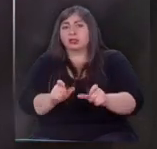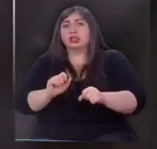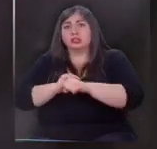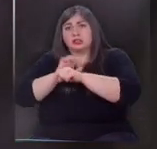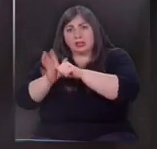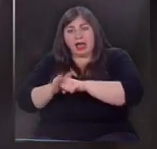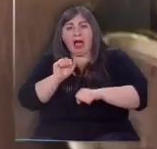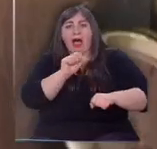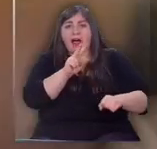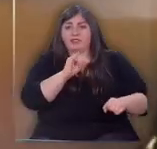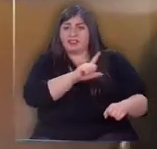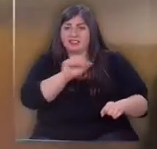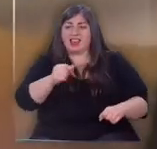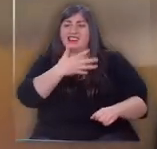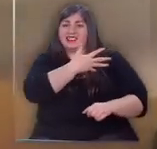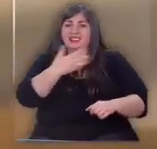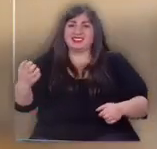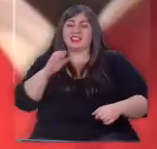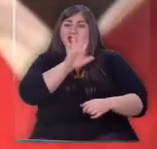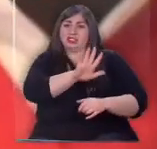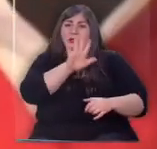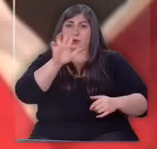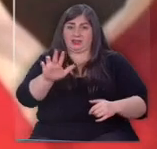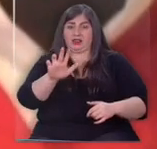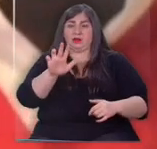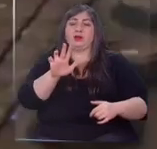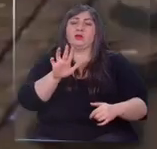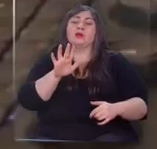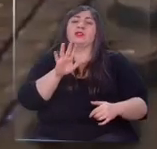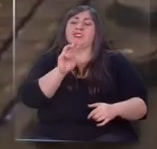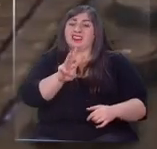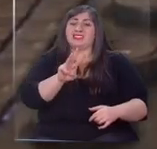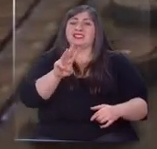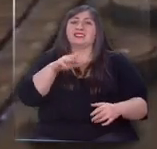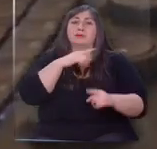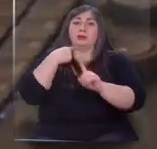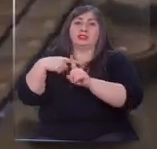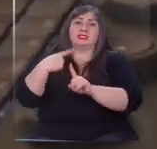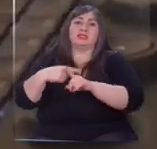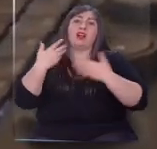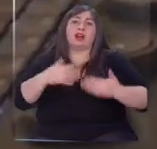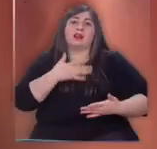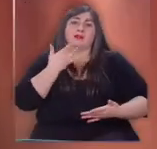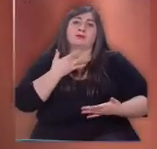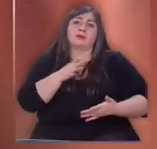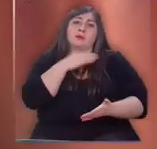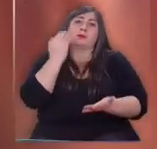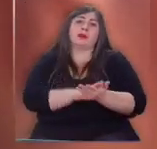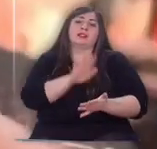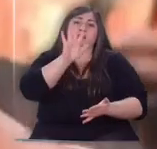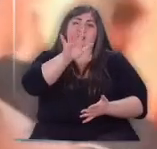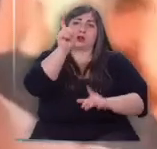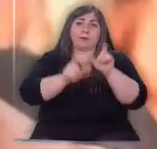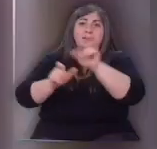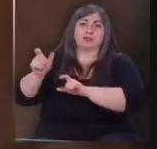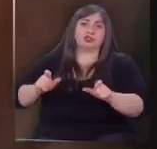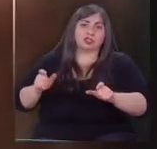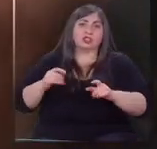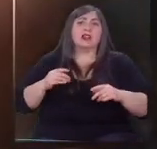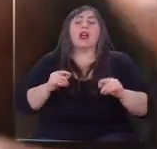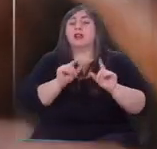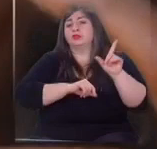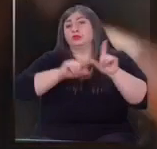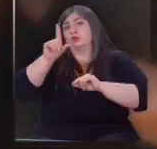en Abiyán, que registran 553 casos positivos y hasta hoy lamentan la muerte de 5 personas. Una cifra